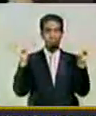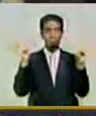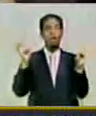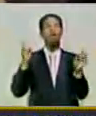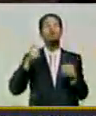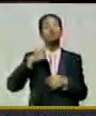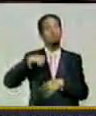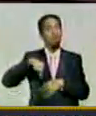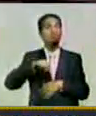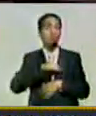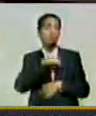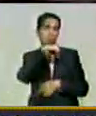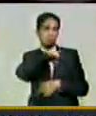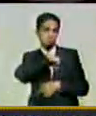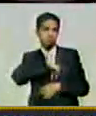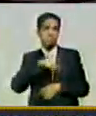pacíficos.